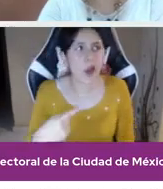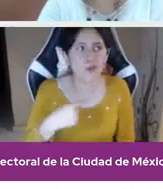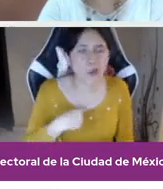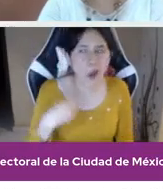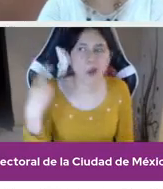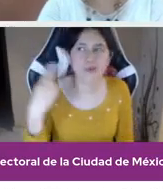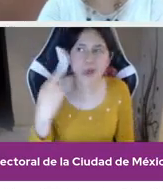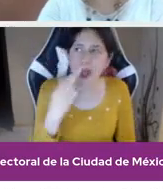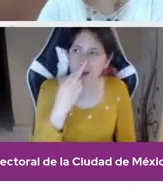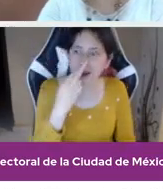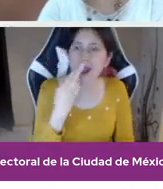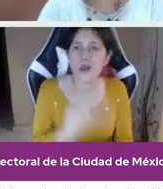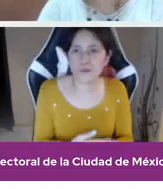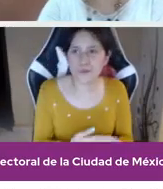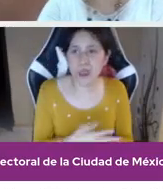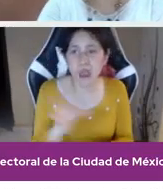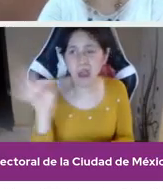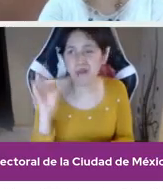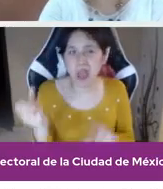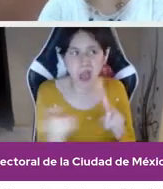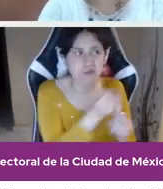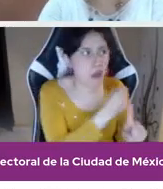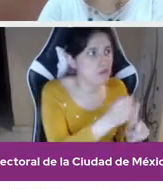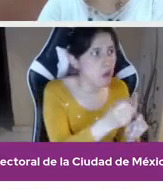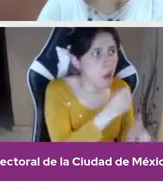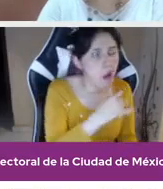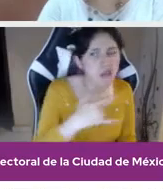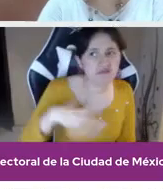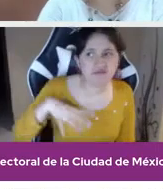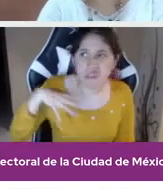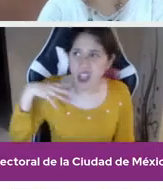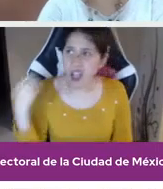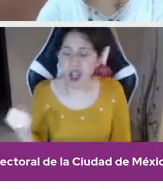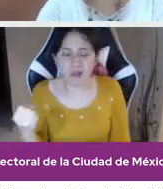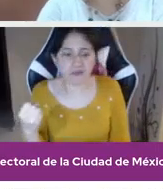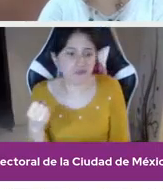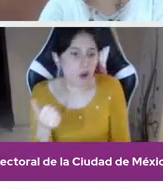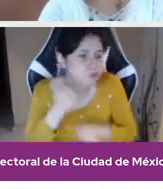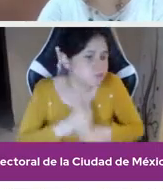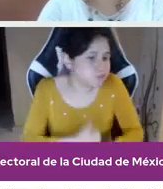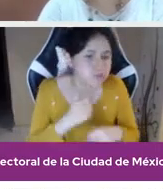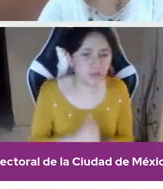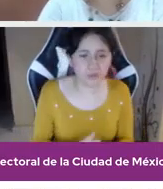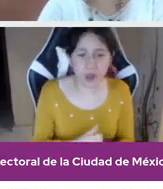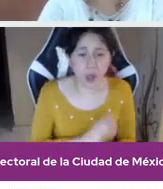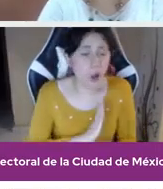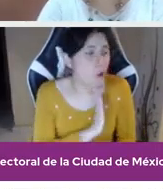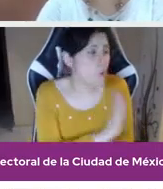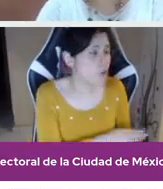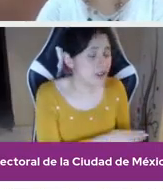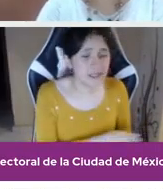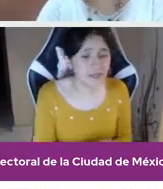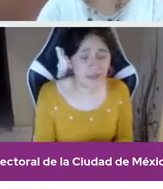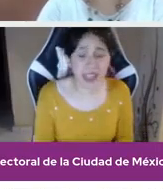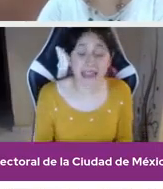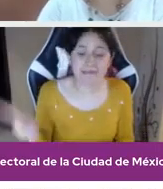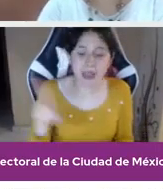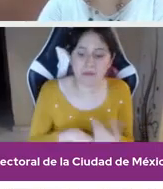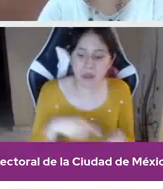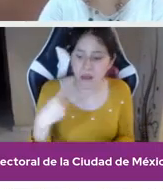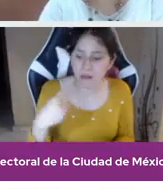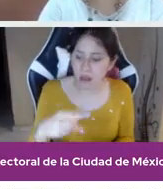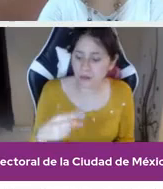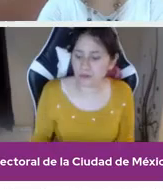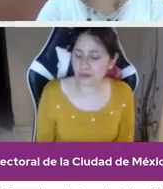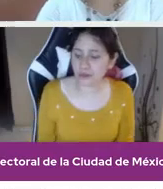Si hubo violencia, si hubo abusos, si hubo separaciones, si hubo cosas tortuosas, muertes, lo que sea, en tu infancia no quiere decir que